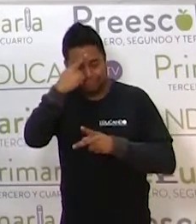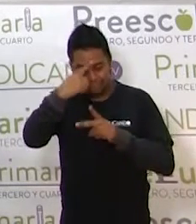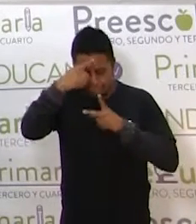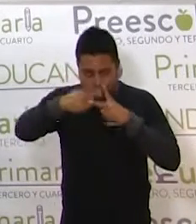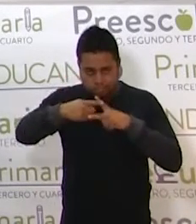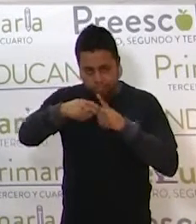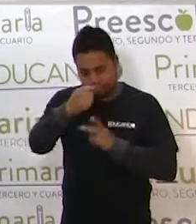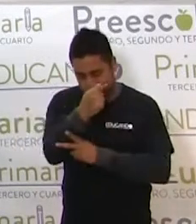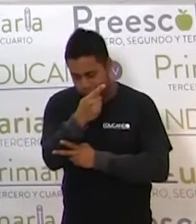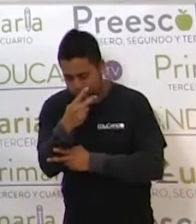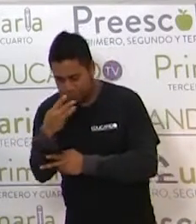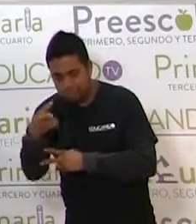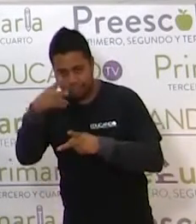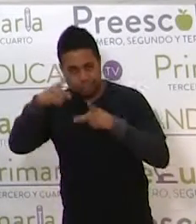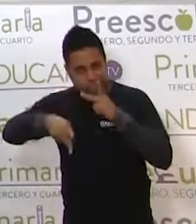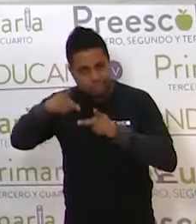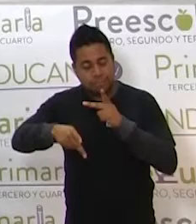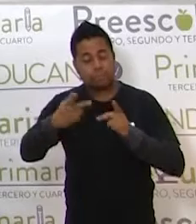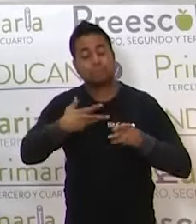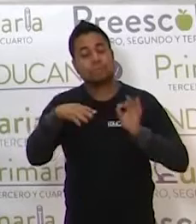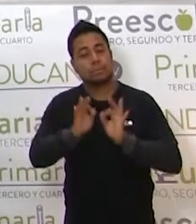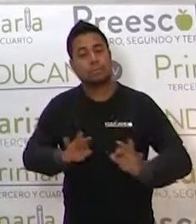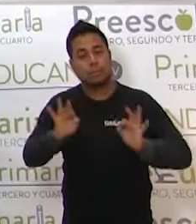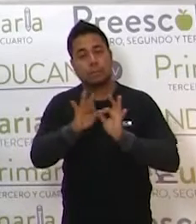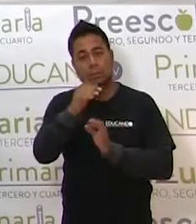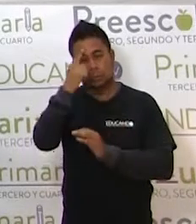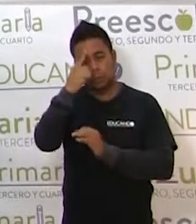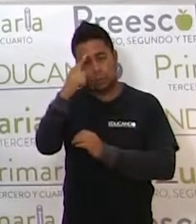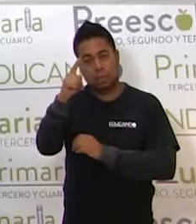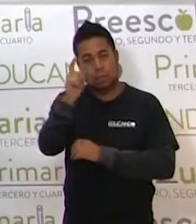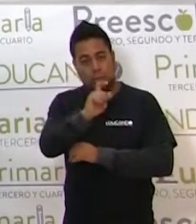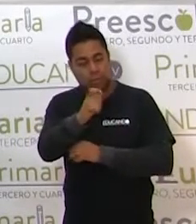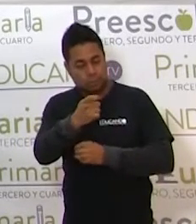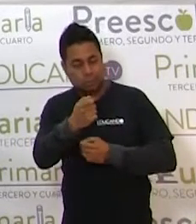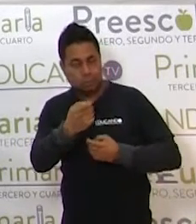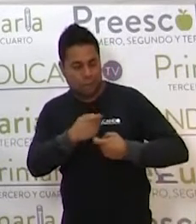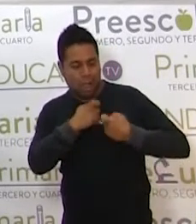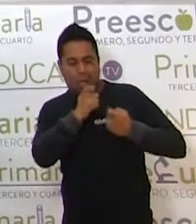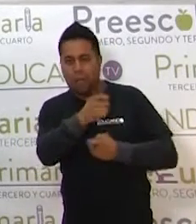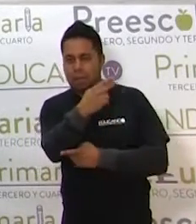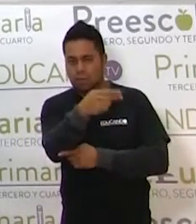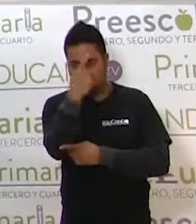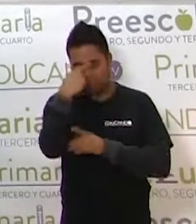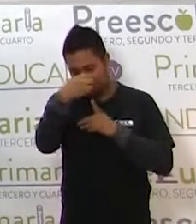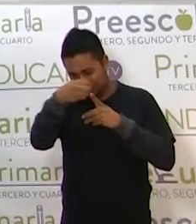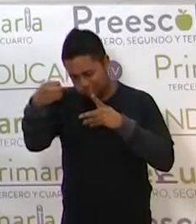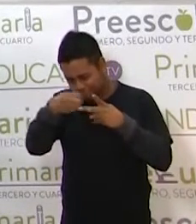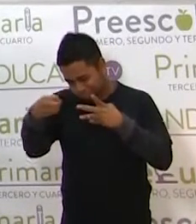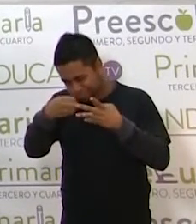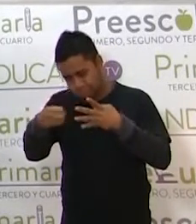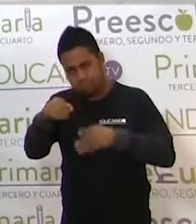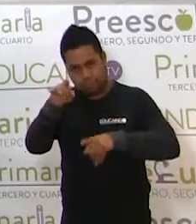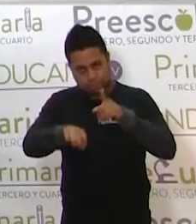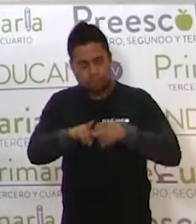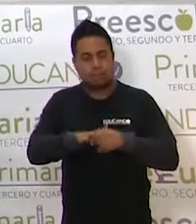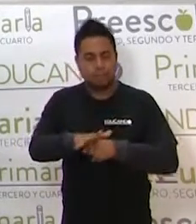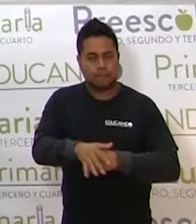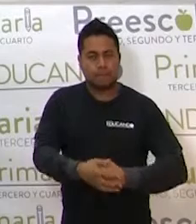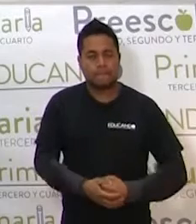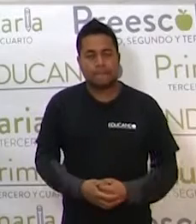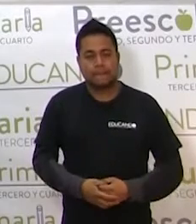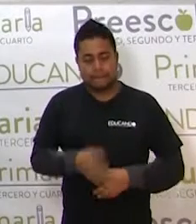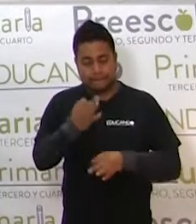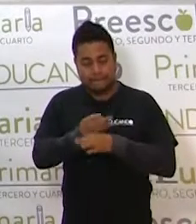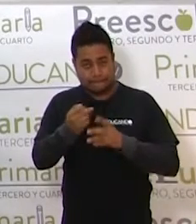pueda ser importante al momento de darle un nombre a cada uno de los versos vamos a iniciar esta